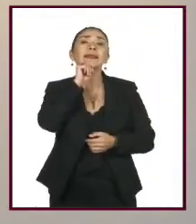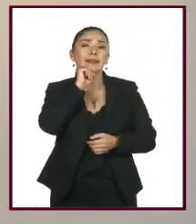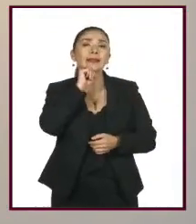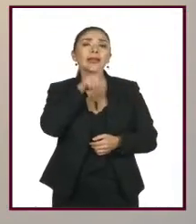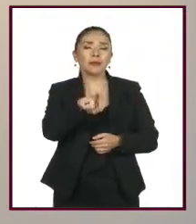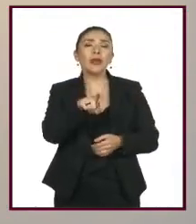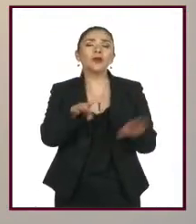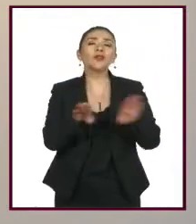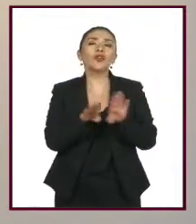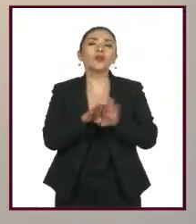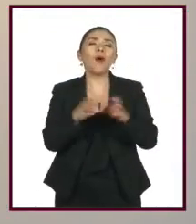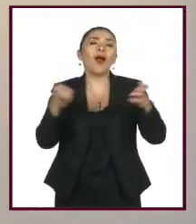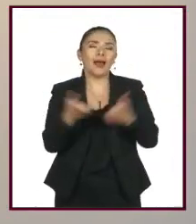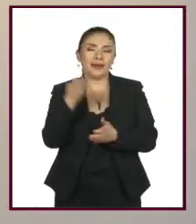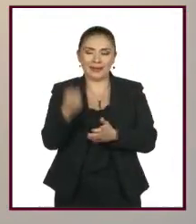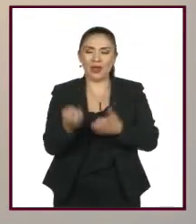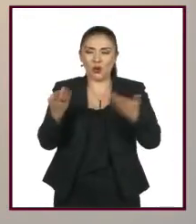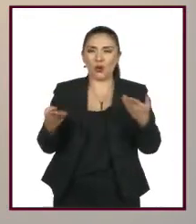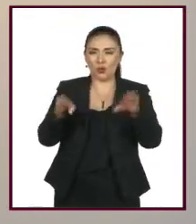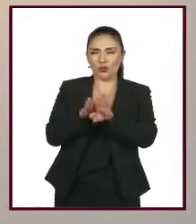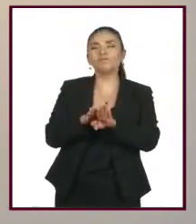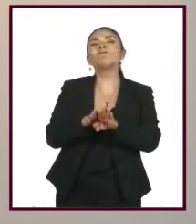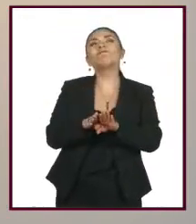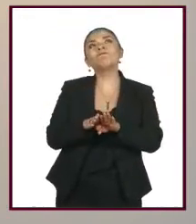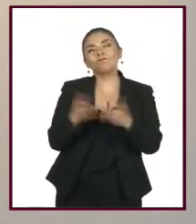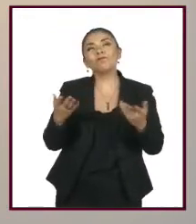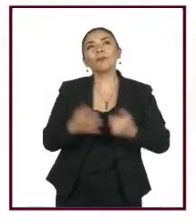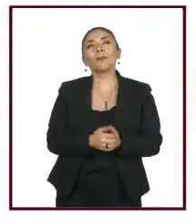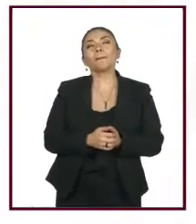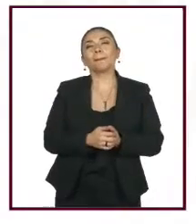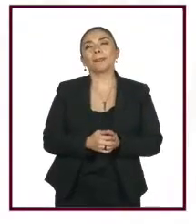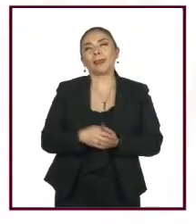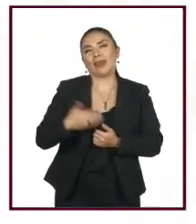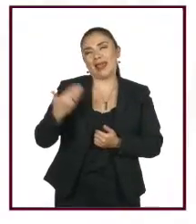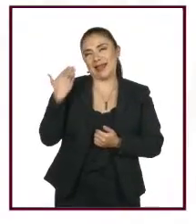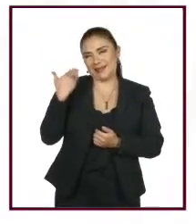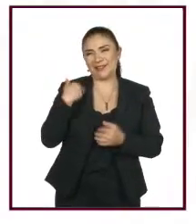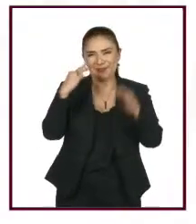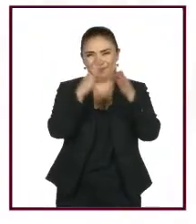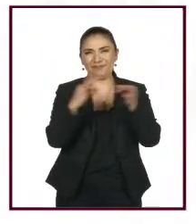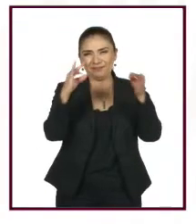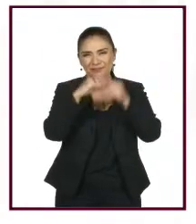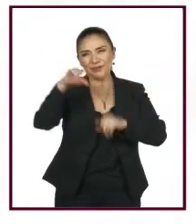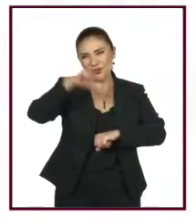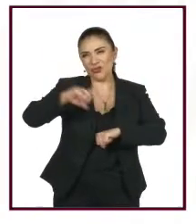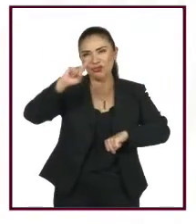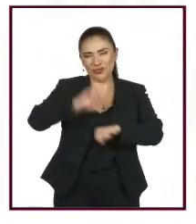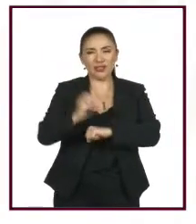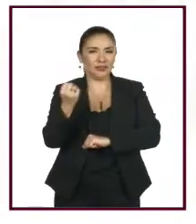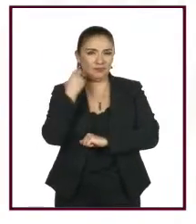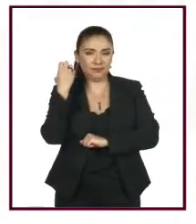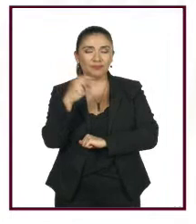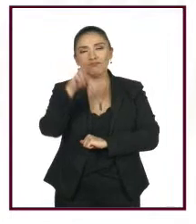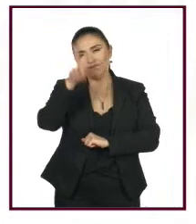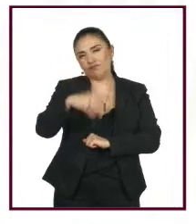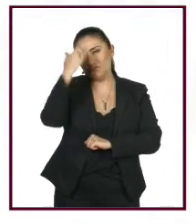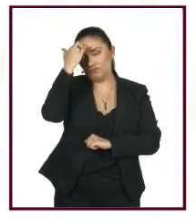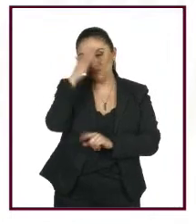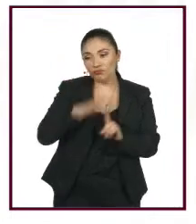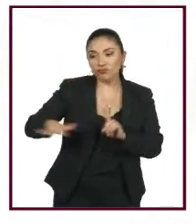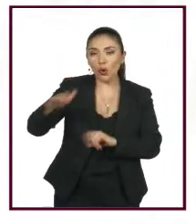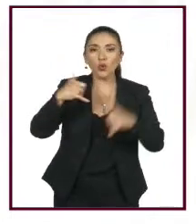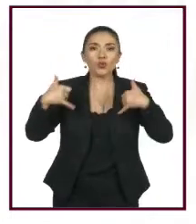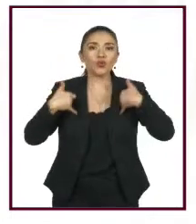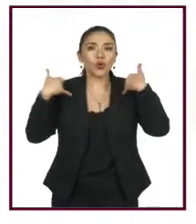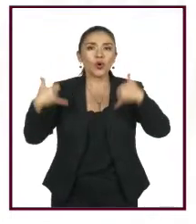parte de las conclusiones, sabemos, como les he dicho a lo largo del seminario, que los adolescentes son